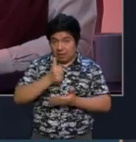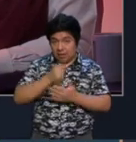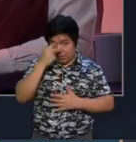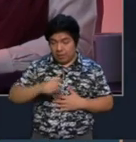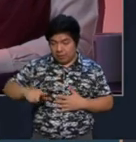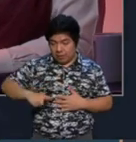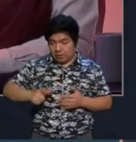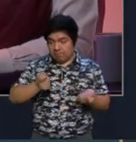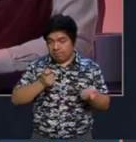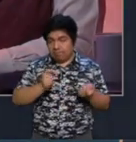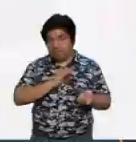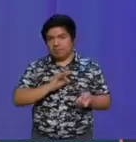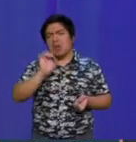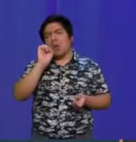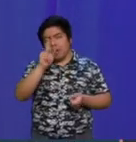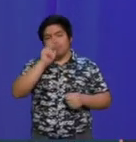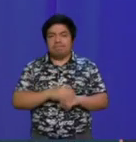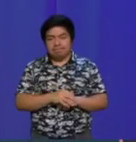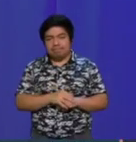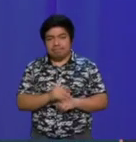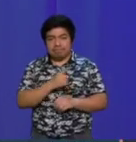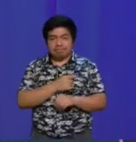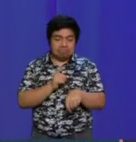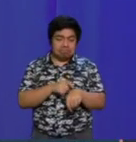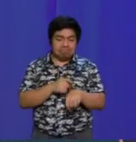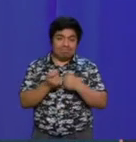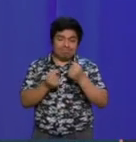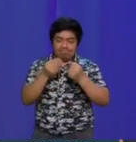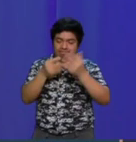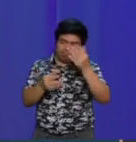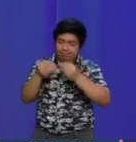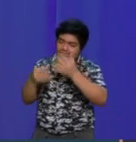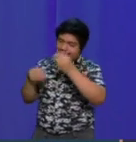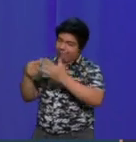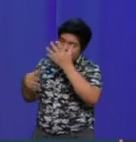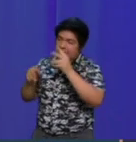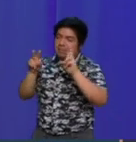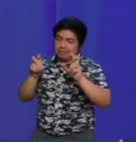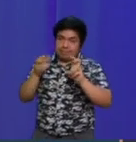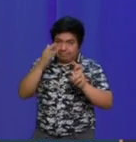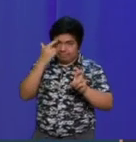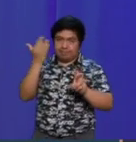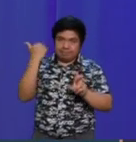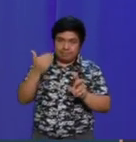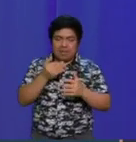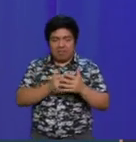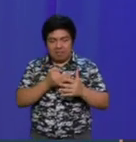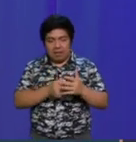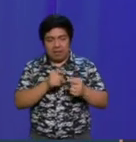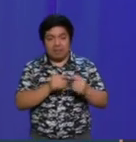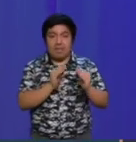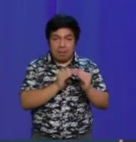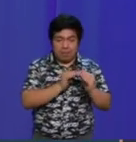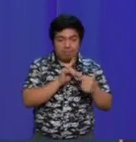Salomón Chertorivsky. Ok, oigan, pues les comentaba que se nos quedaron muchos temas en el tintero, lo platicábamos antes de entrar, faltó hablar